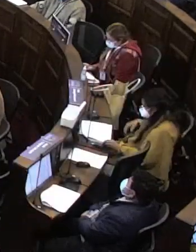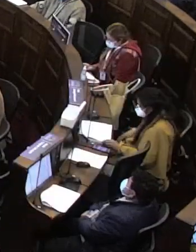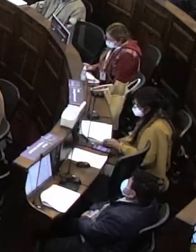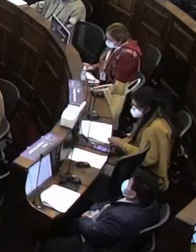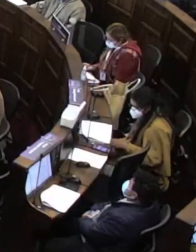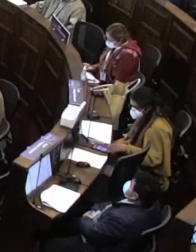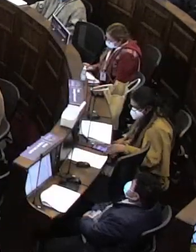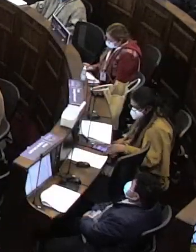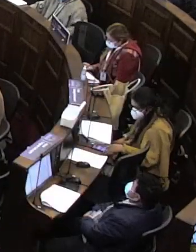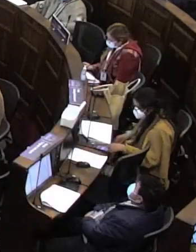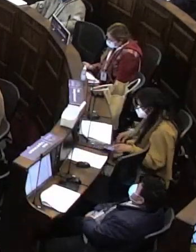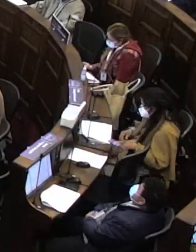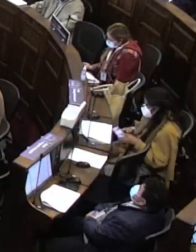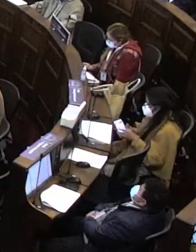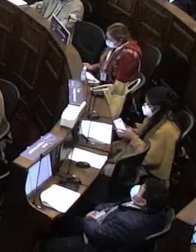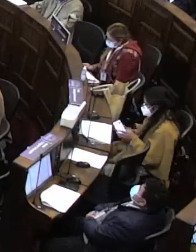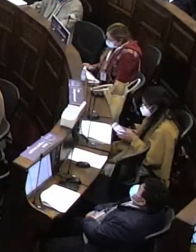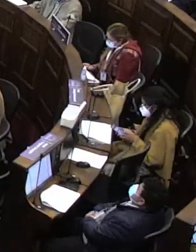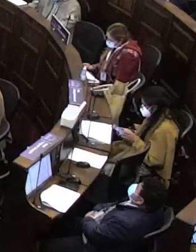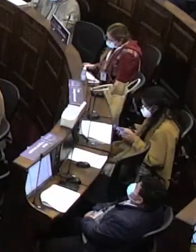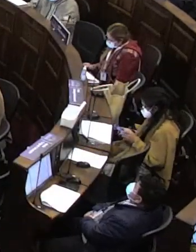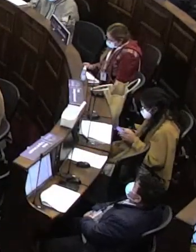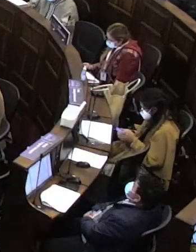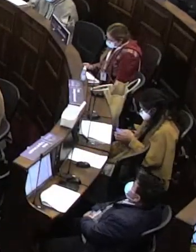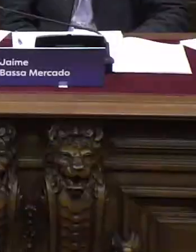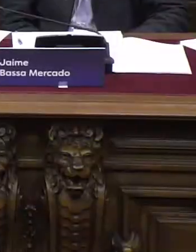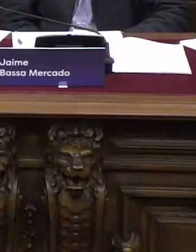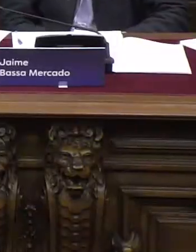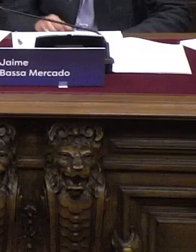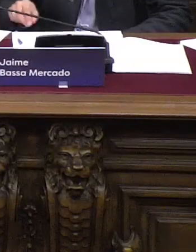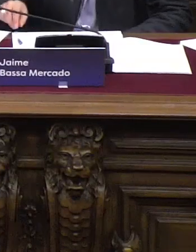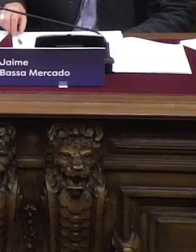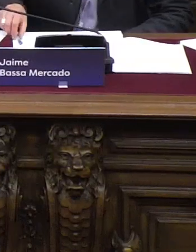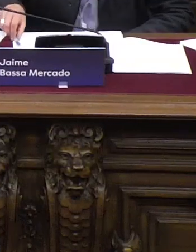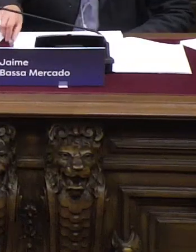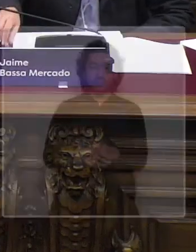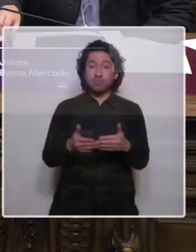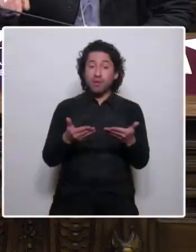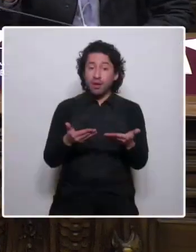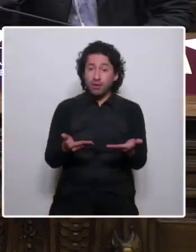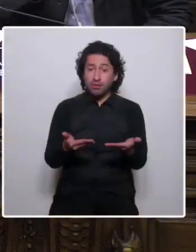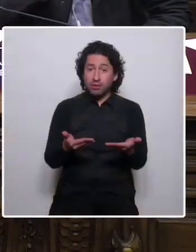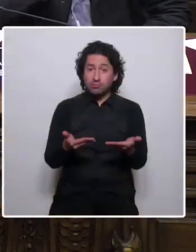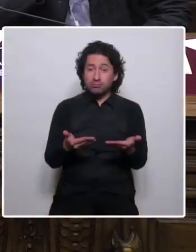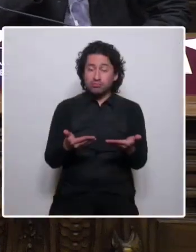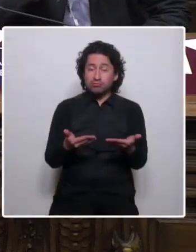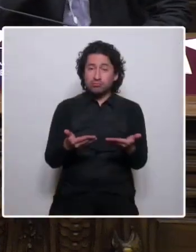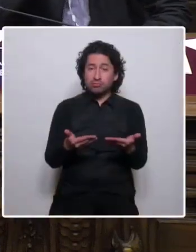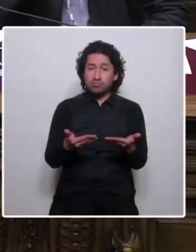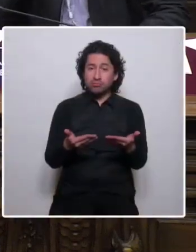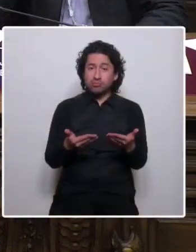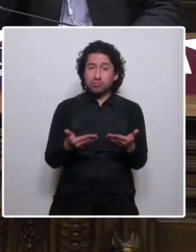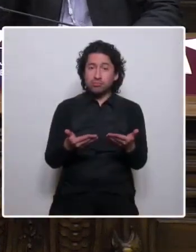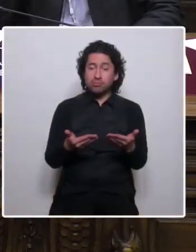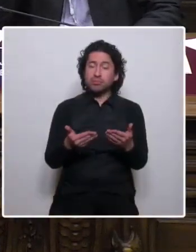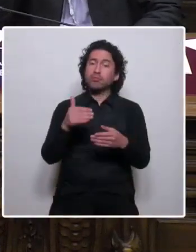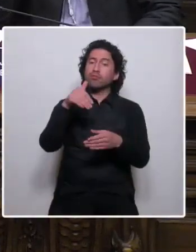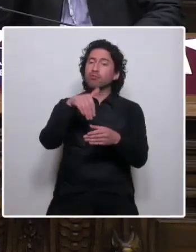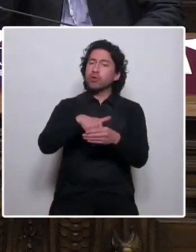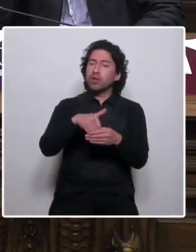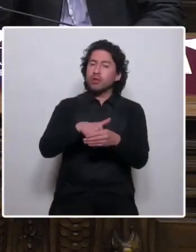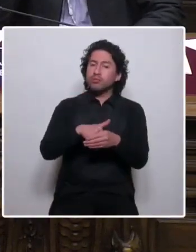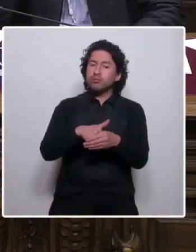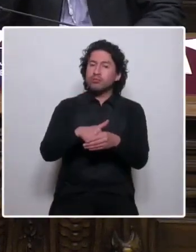Enseguida, corresponde votar